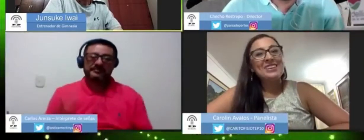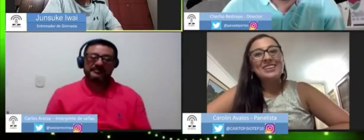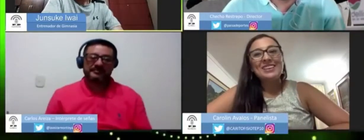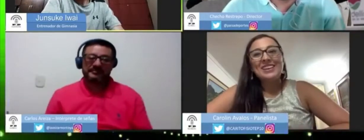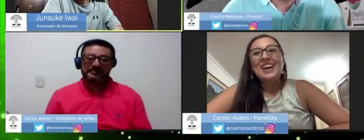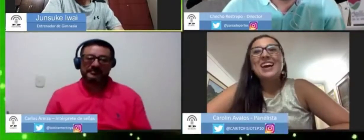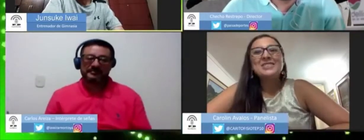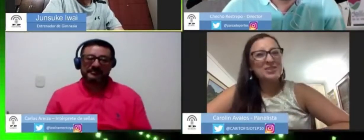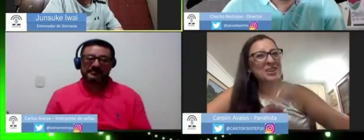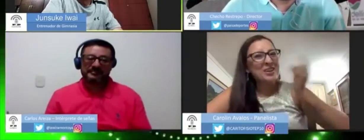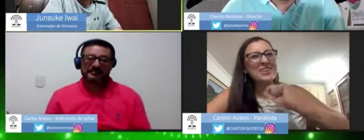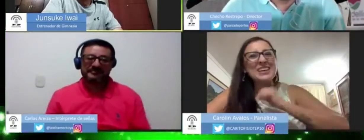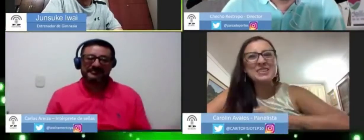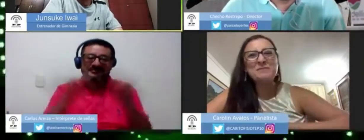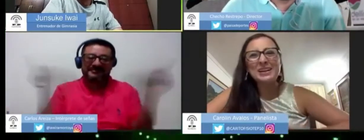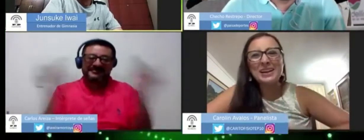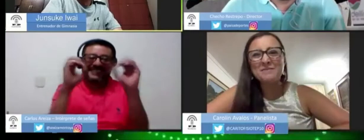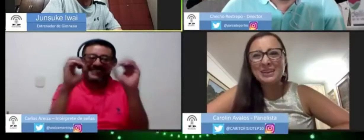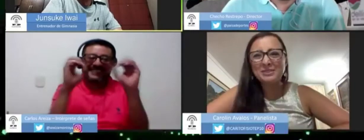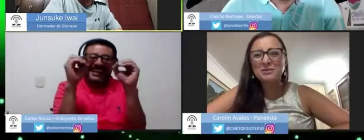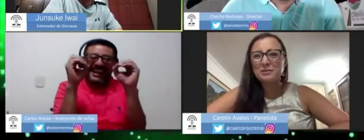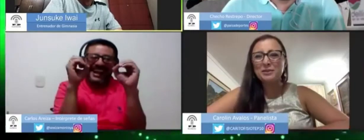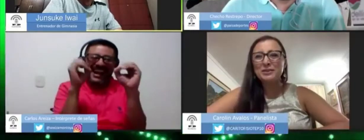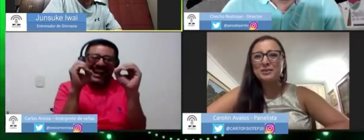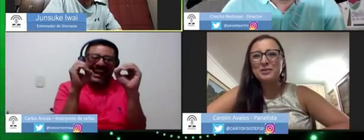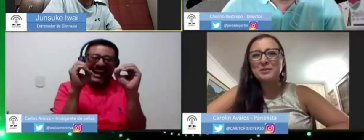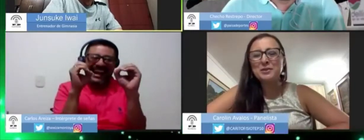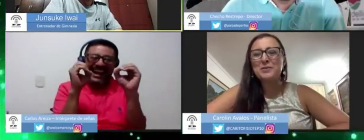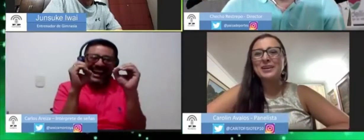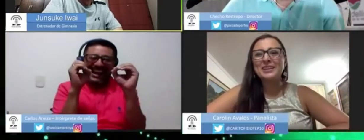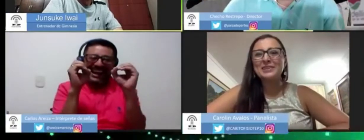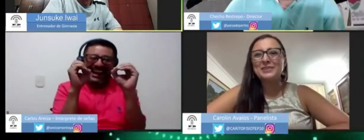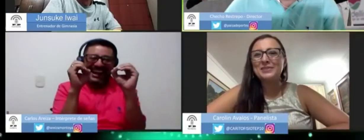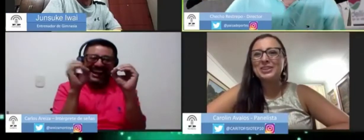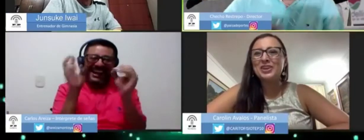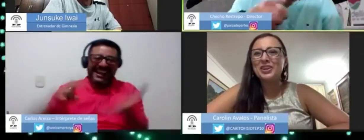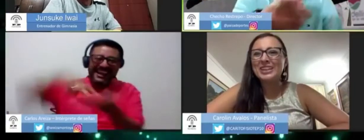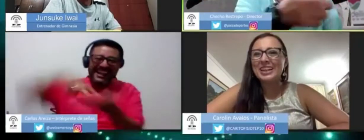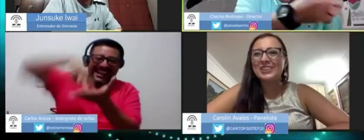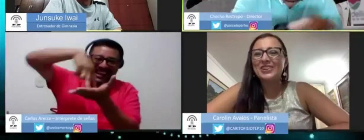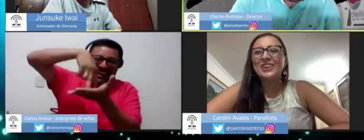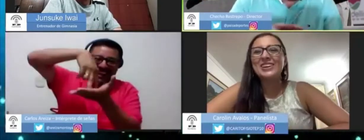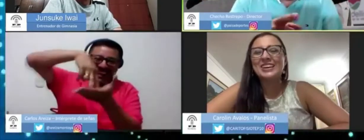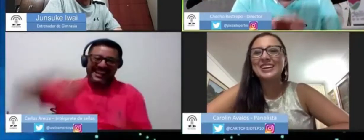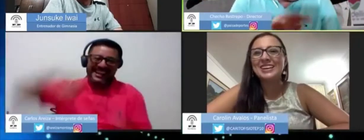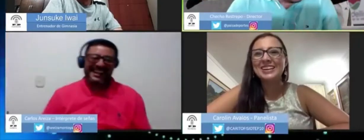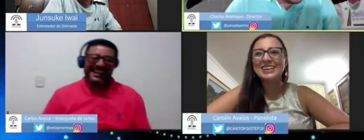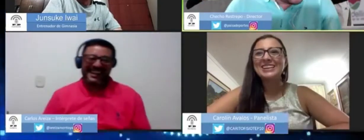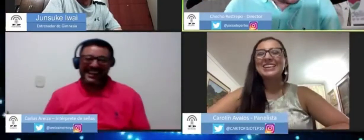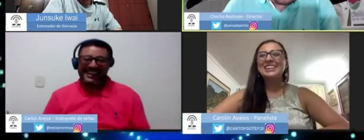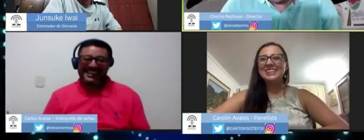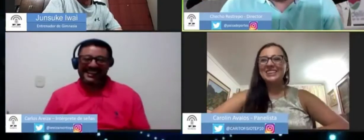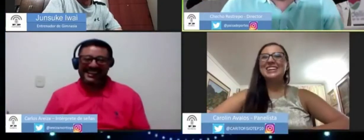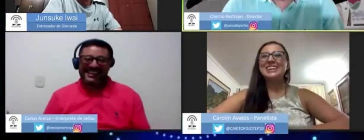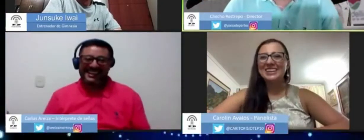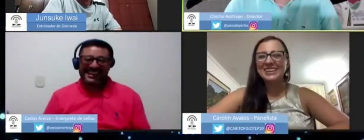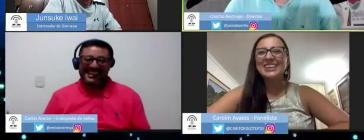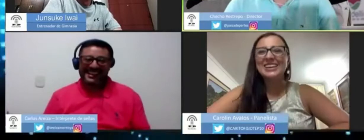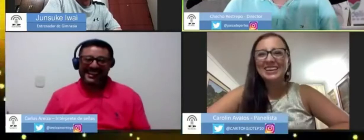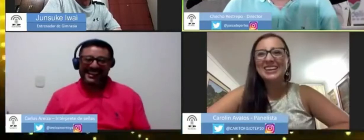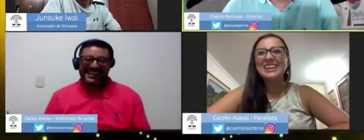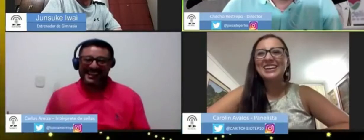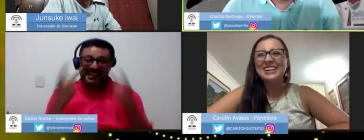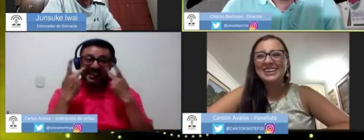nada. Ay, usted todavía hace parada de manos, profe. Yo lo vi, es que yo una vez lo vi por allá colgado, por allá lo vi yo y, ¡ay,